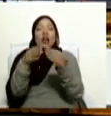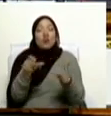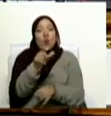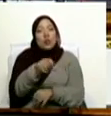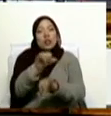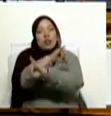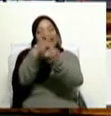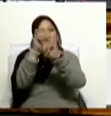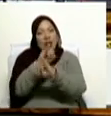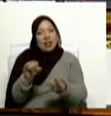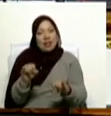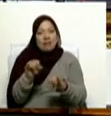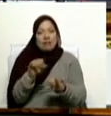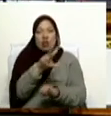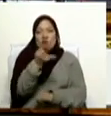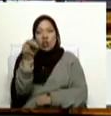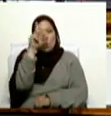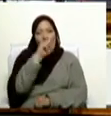feliz